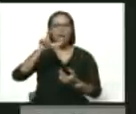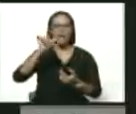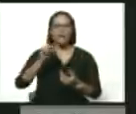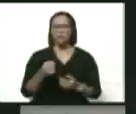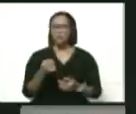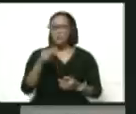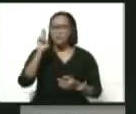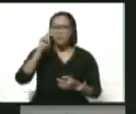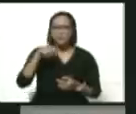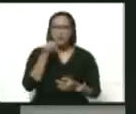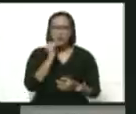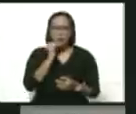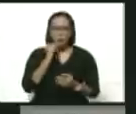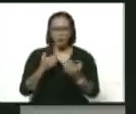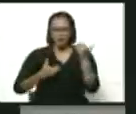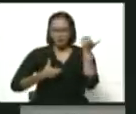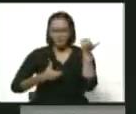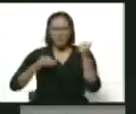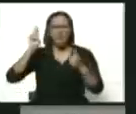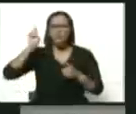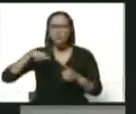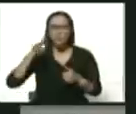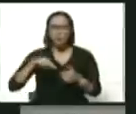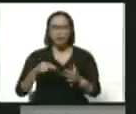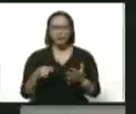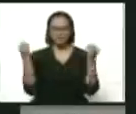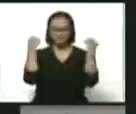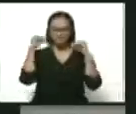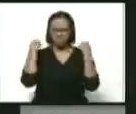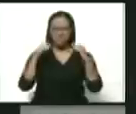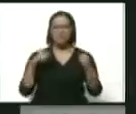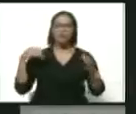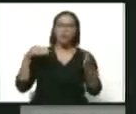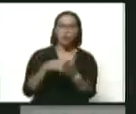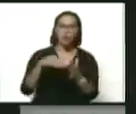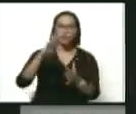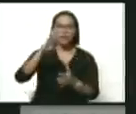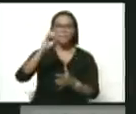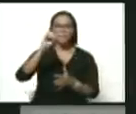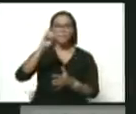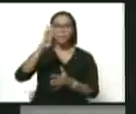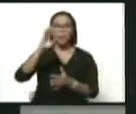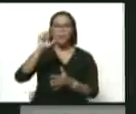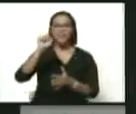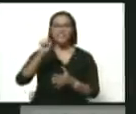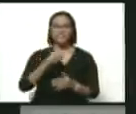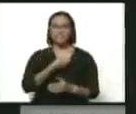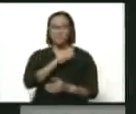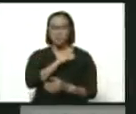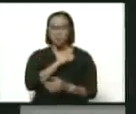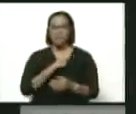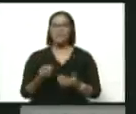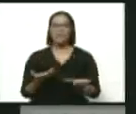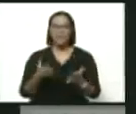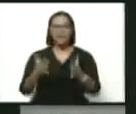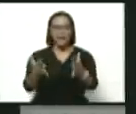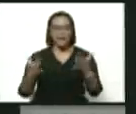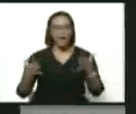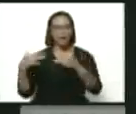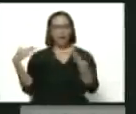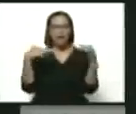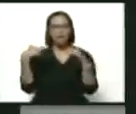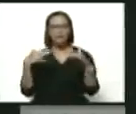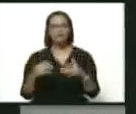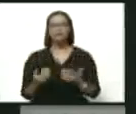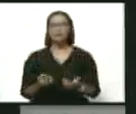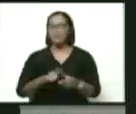fusil y les tocó dar la batalla contra Bóves y derrotarlo en el campo de batalla. Así que muy bueno, esas grandes